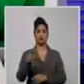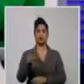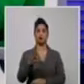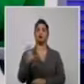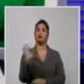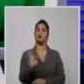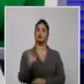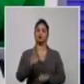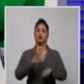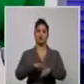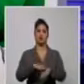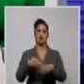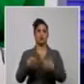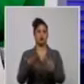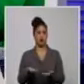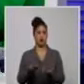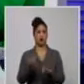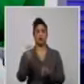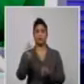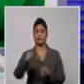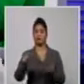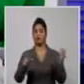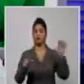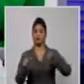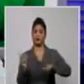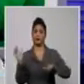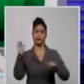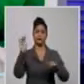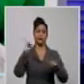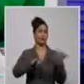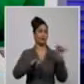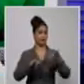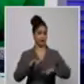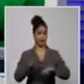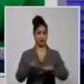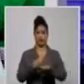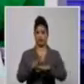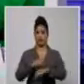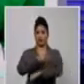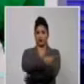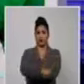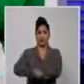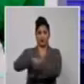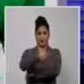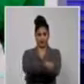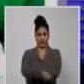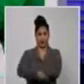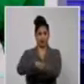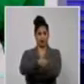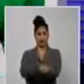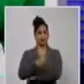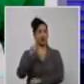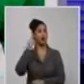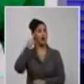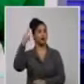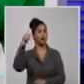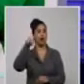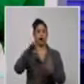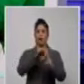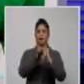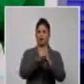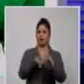viajeros internacionales. Acuérdense que esto ha ido disminuyendo, también el número de viajeros ha ido